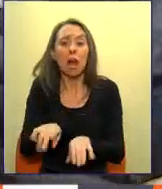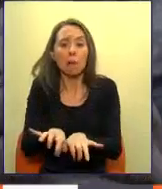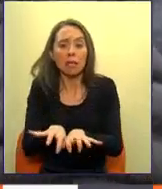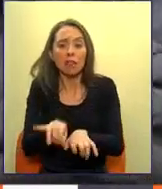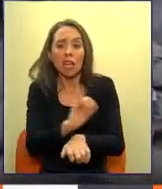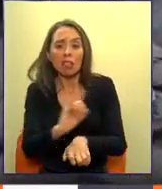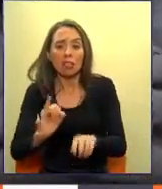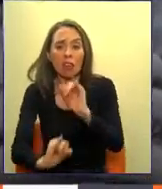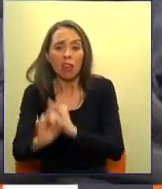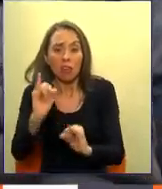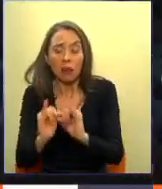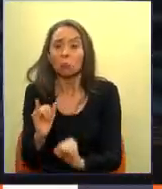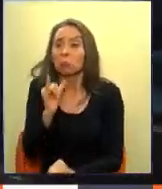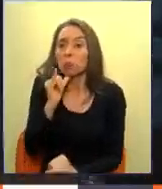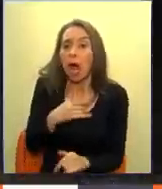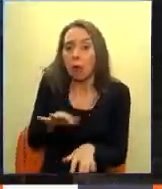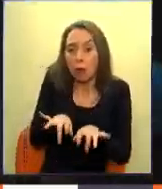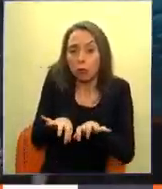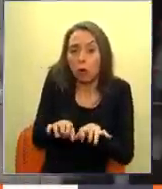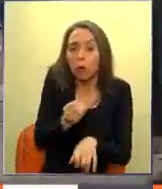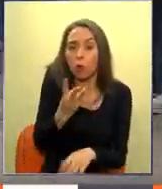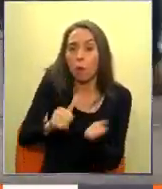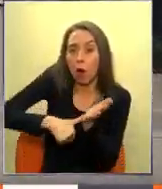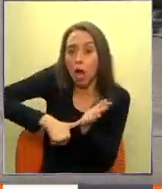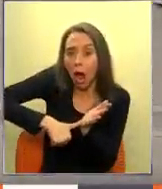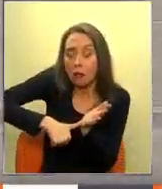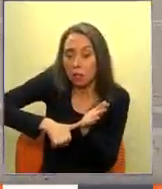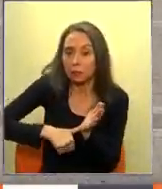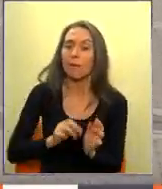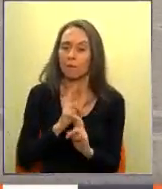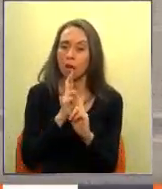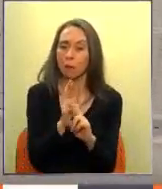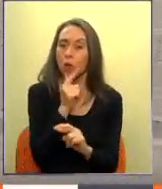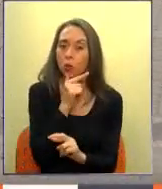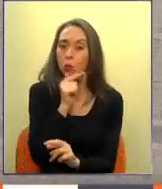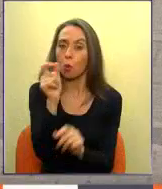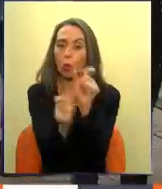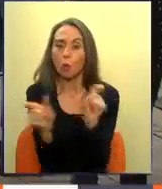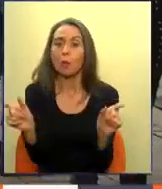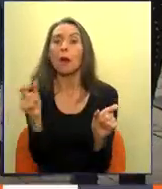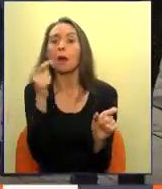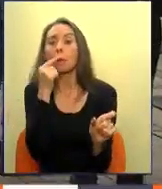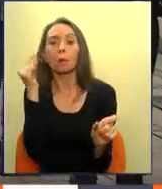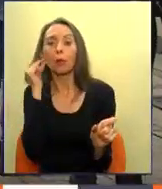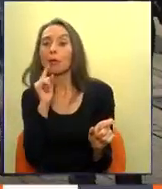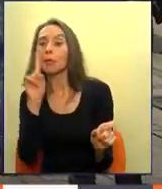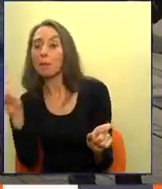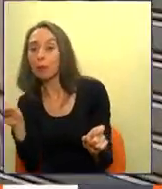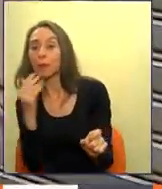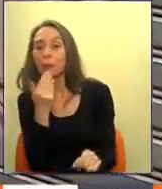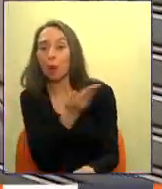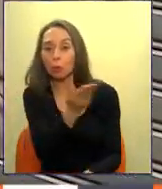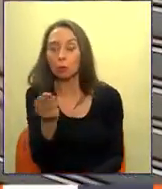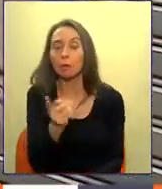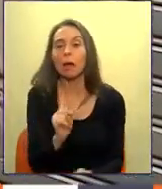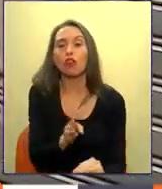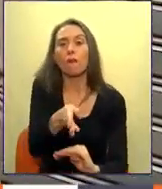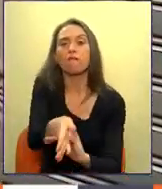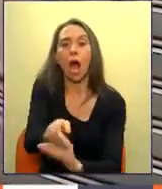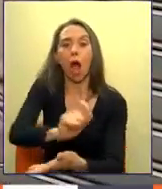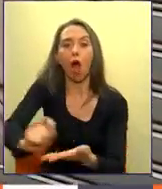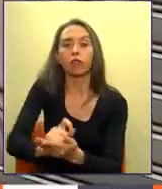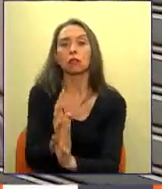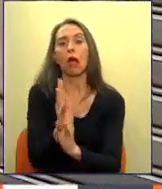RUT, no sé. Aquí resolveremos las dudas de ellos y las de ustedes para que no haga largas filas y quede como